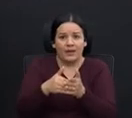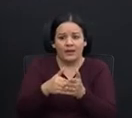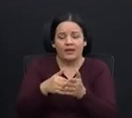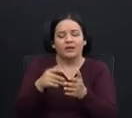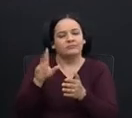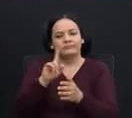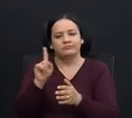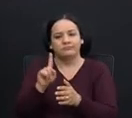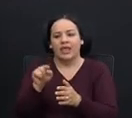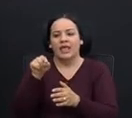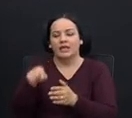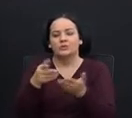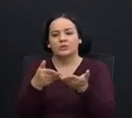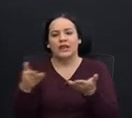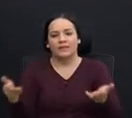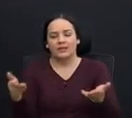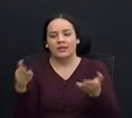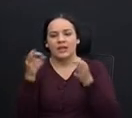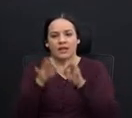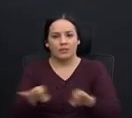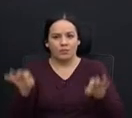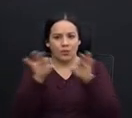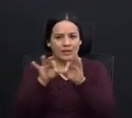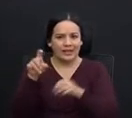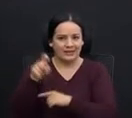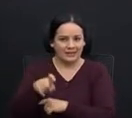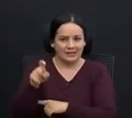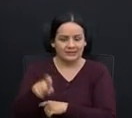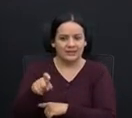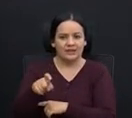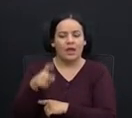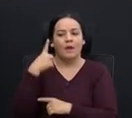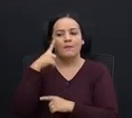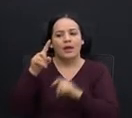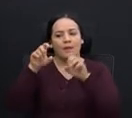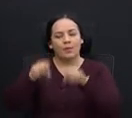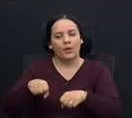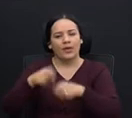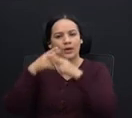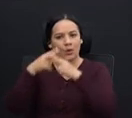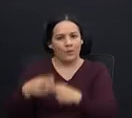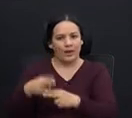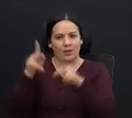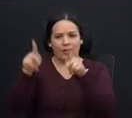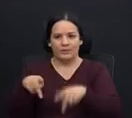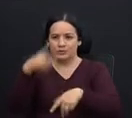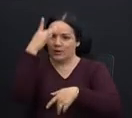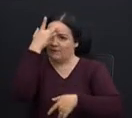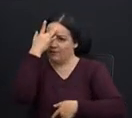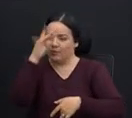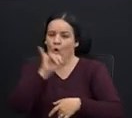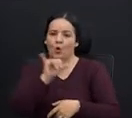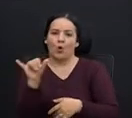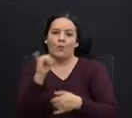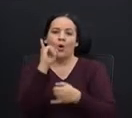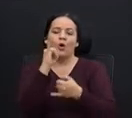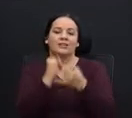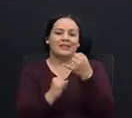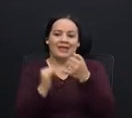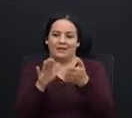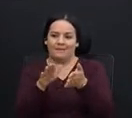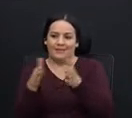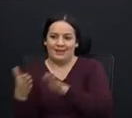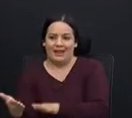definitorios necesarios y copulativos para clasificar a un enfermo como terminal. Hay que reconocer, sin embargo, que